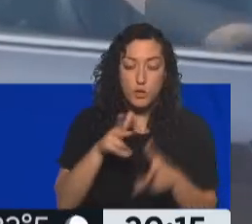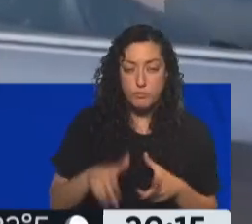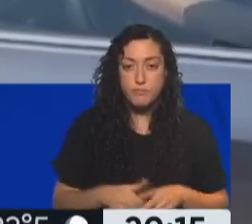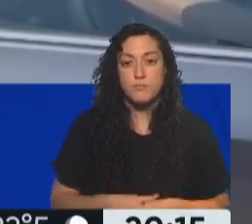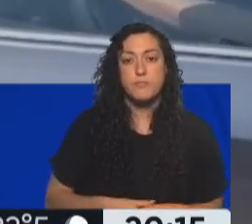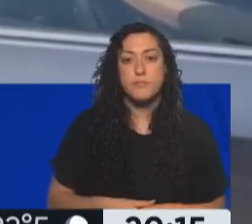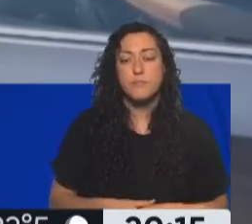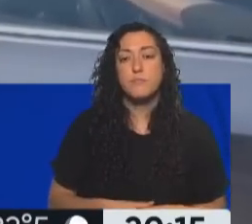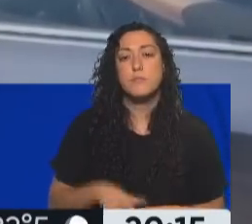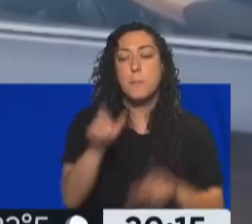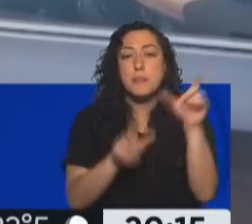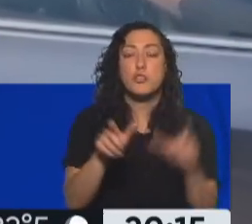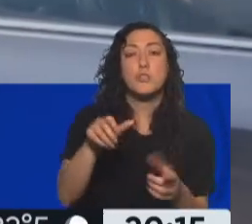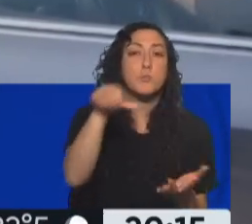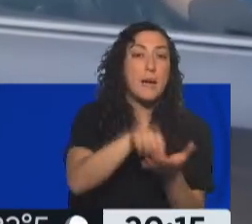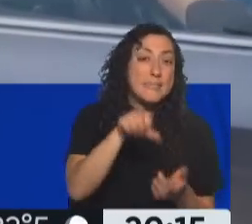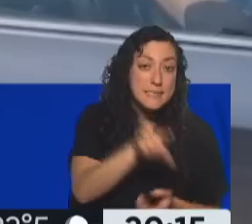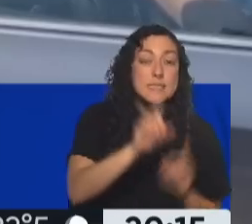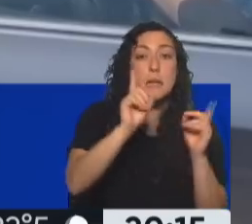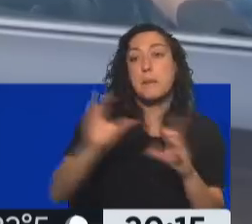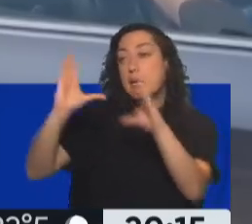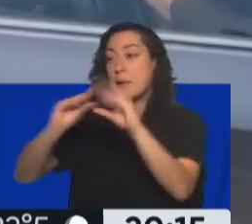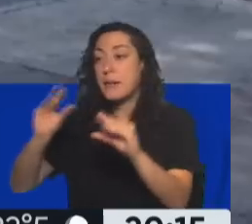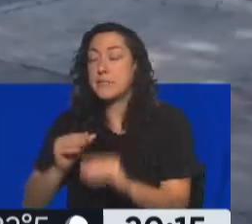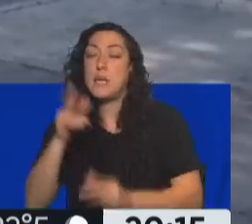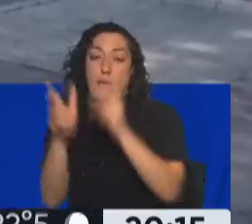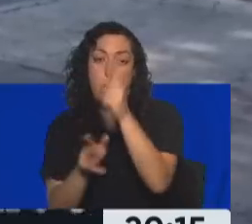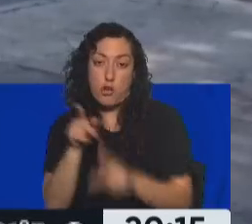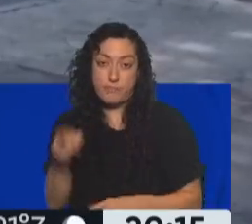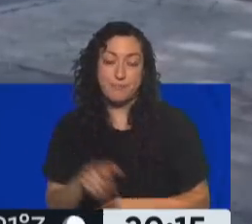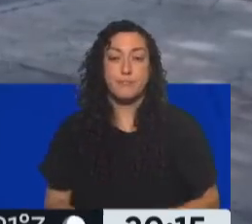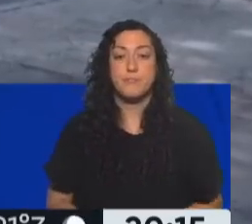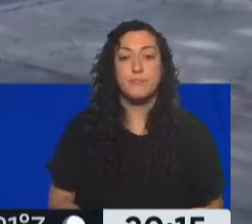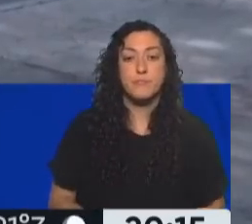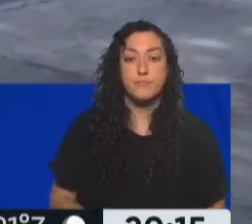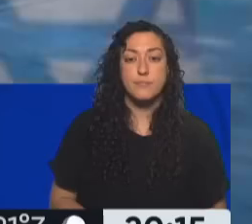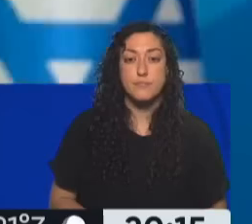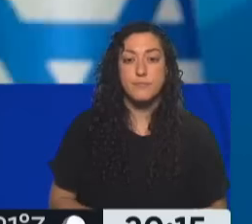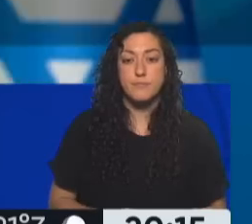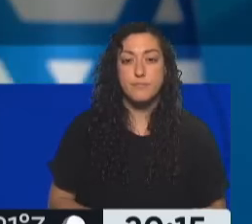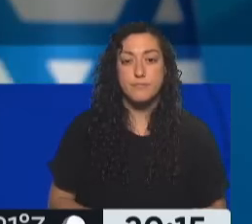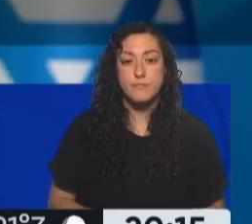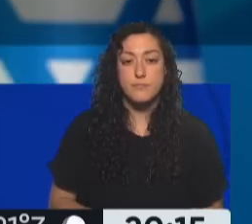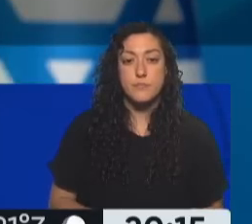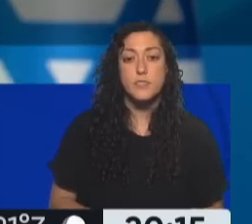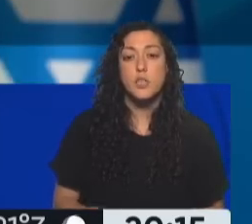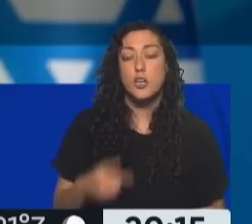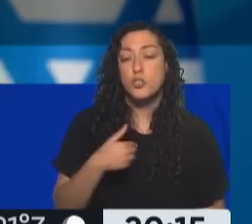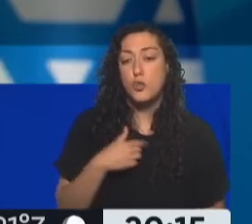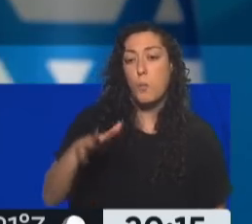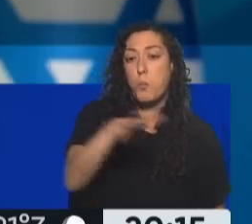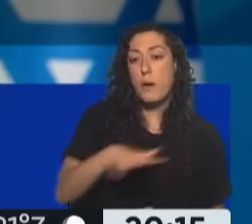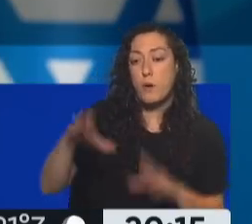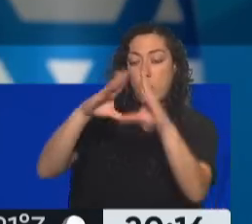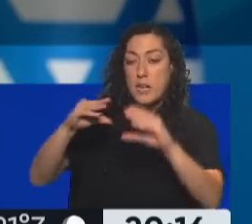pero también les habló a los libaneses. Compartimos lo que decía Benjamín Netanyahu. I have a message for the people of